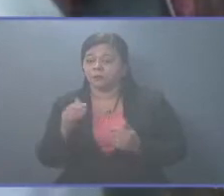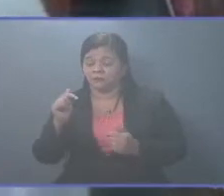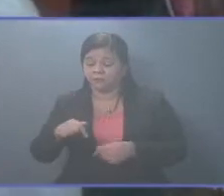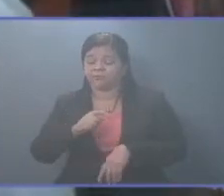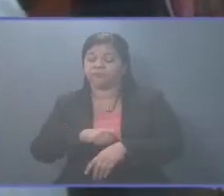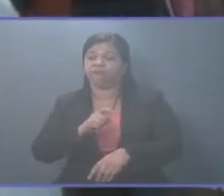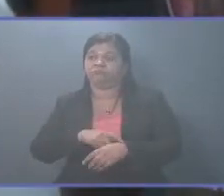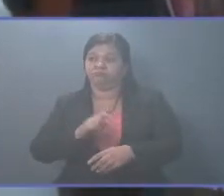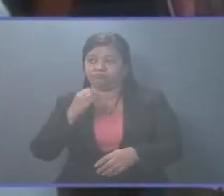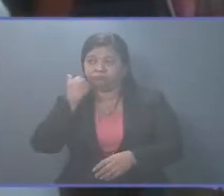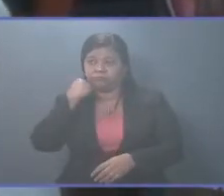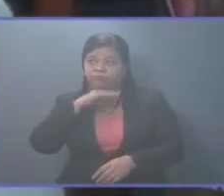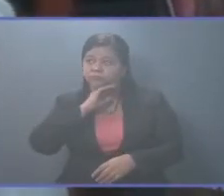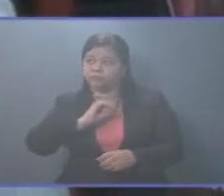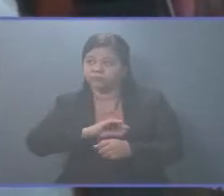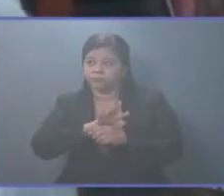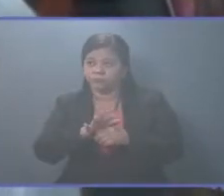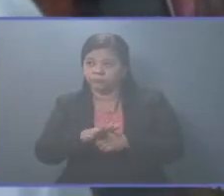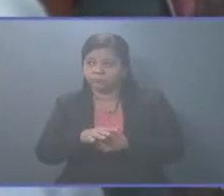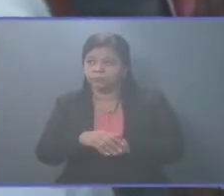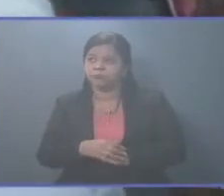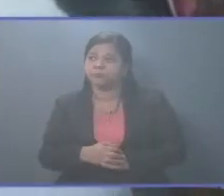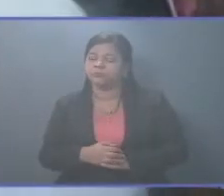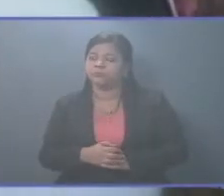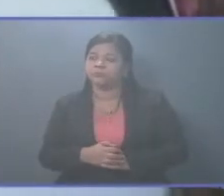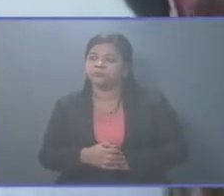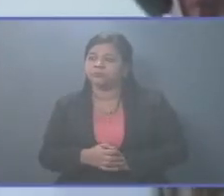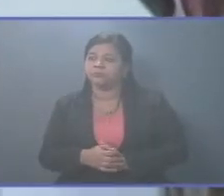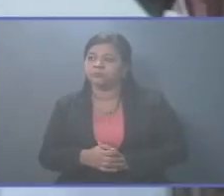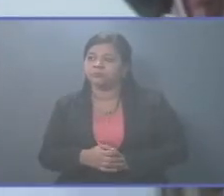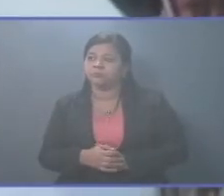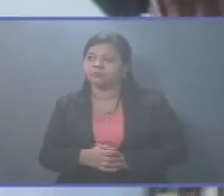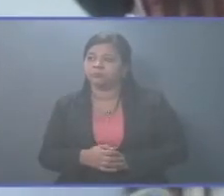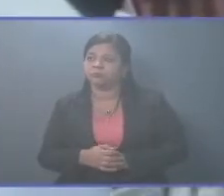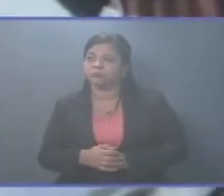pandemia. ¿Entienden?